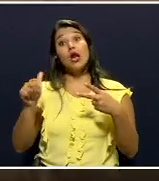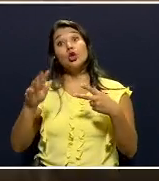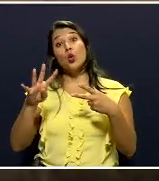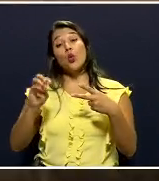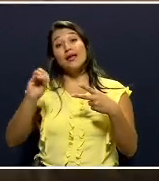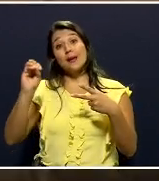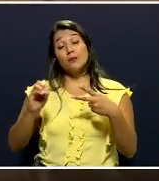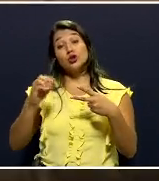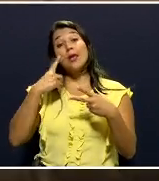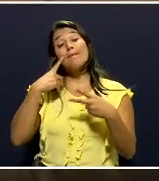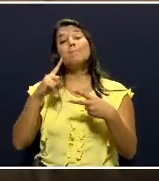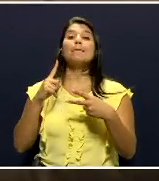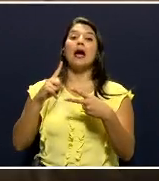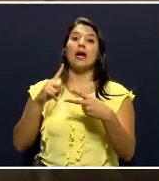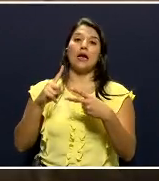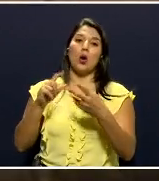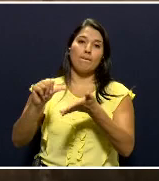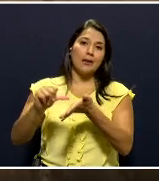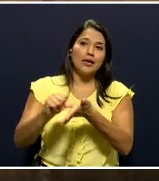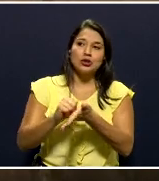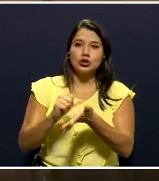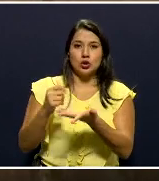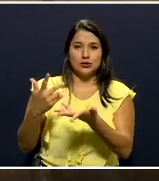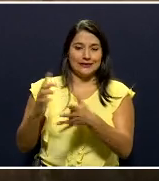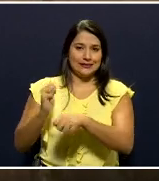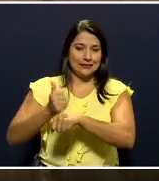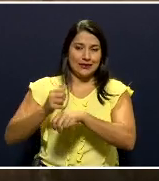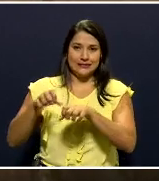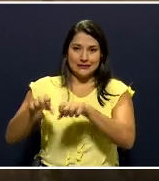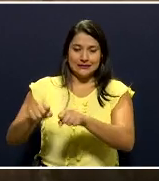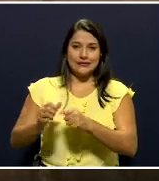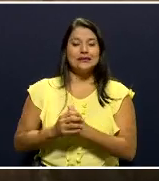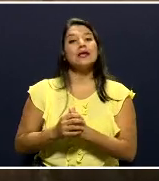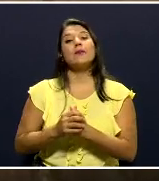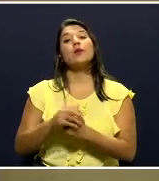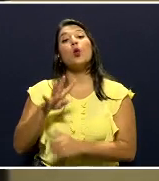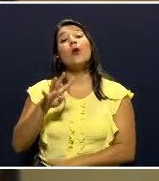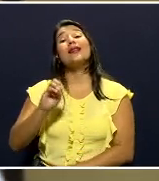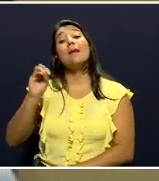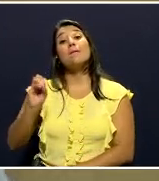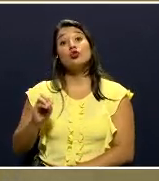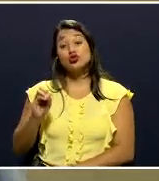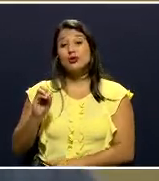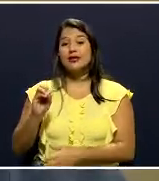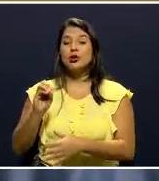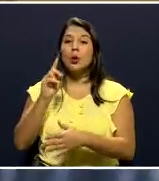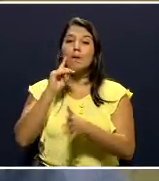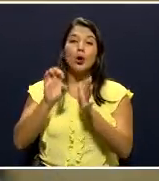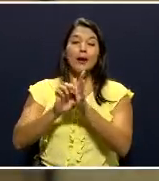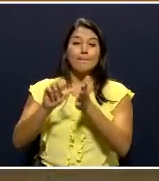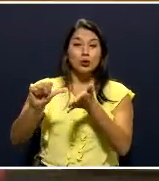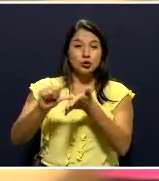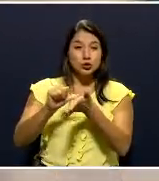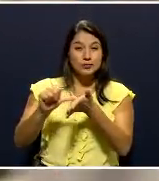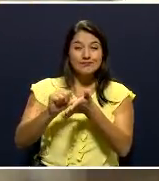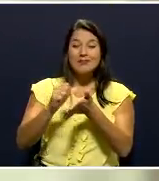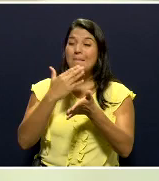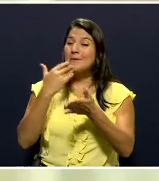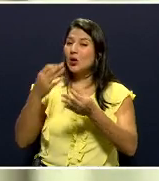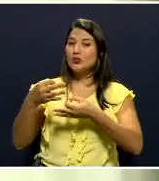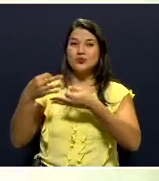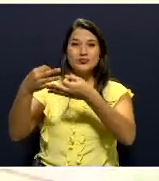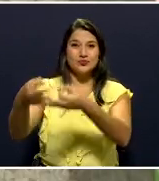son programables. Ese 40% de servicios como cirugías se están reprogramando para dar una mayor